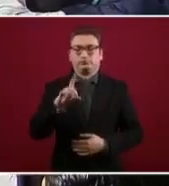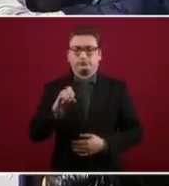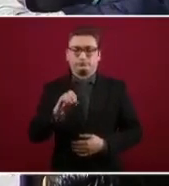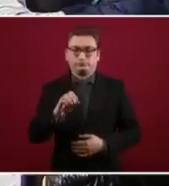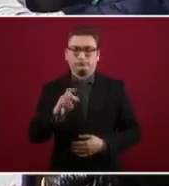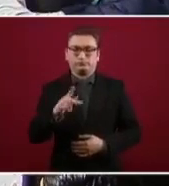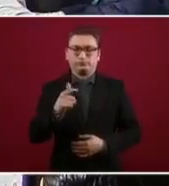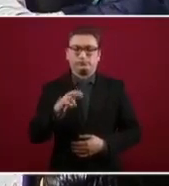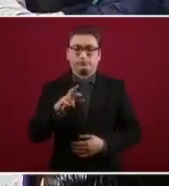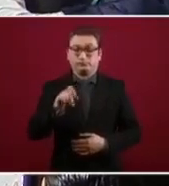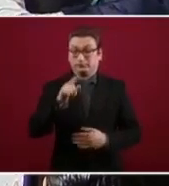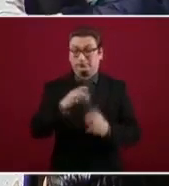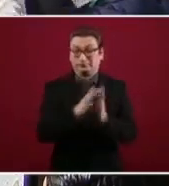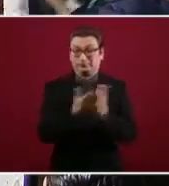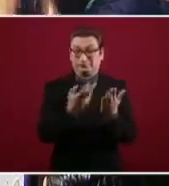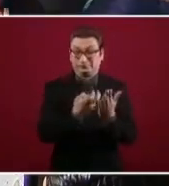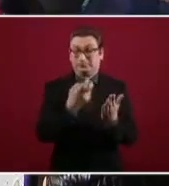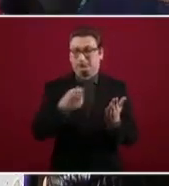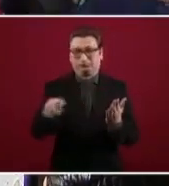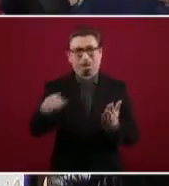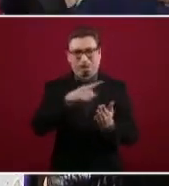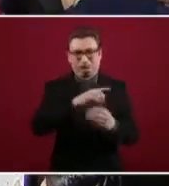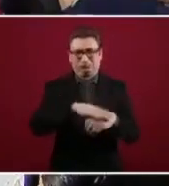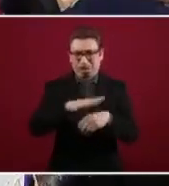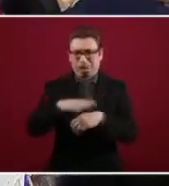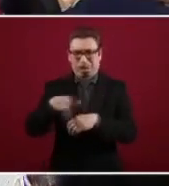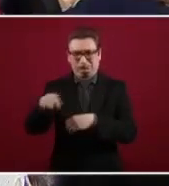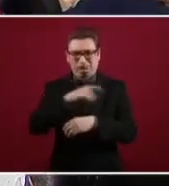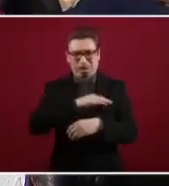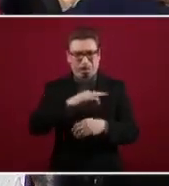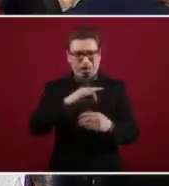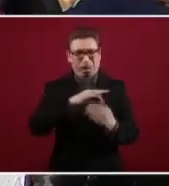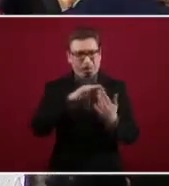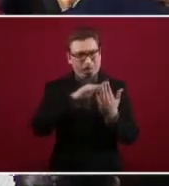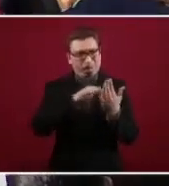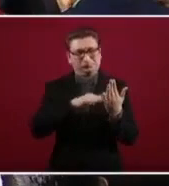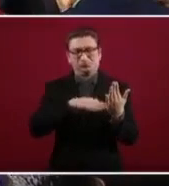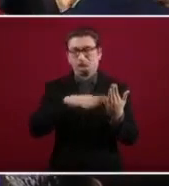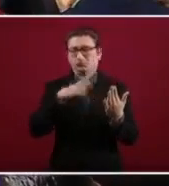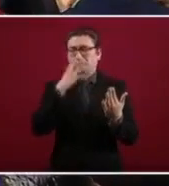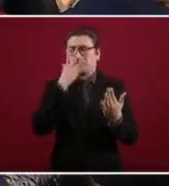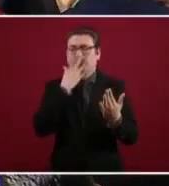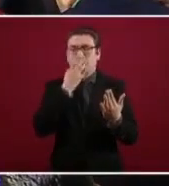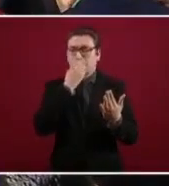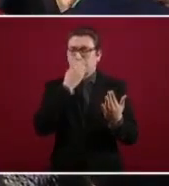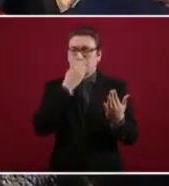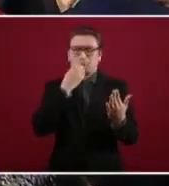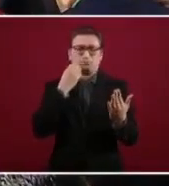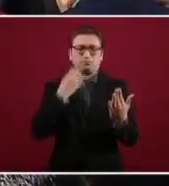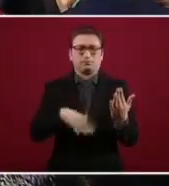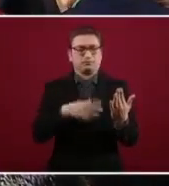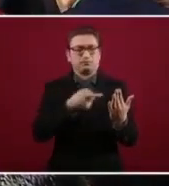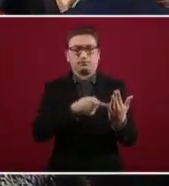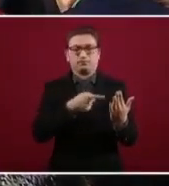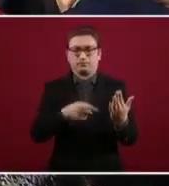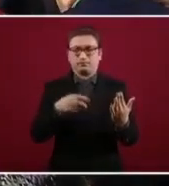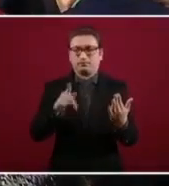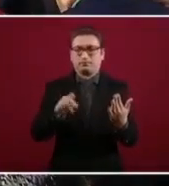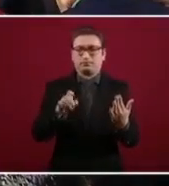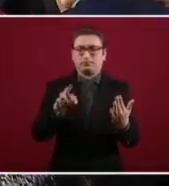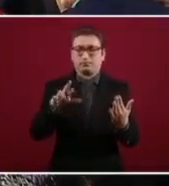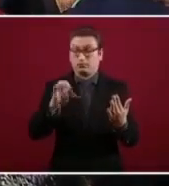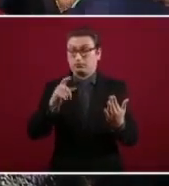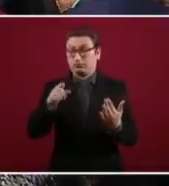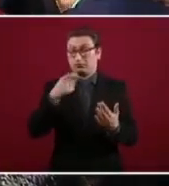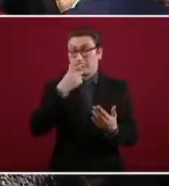este es un libro que lo recomiendo extraordinario de padura es un